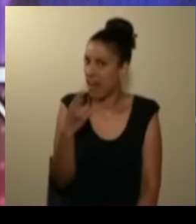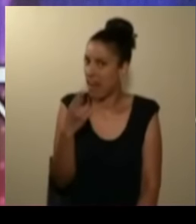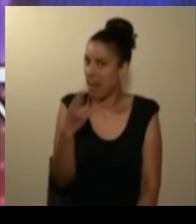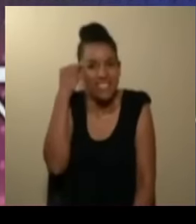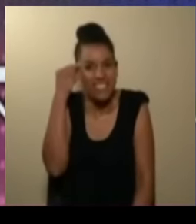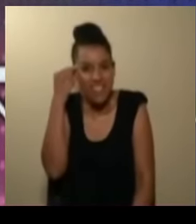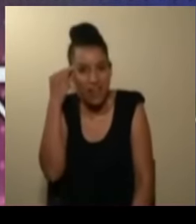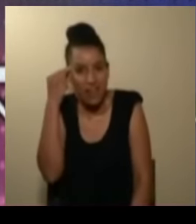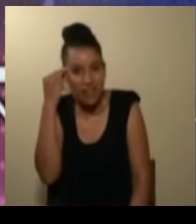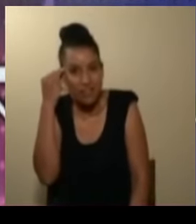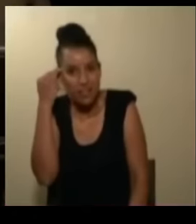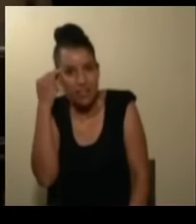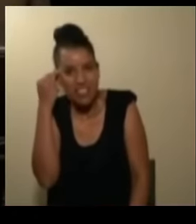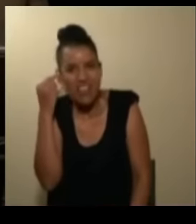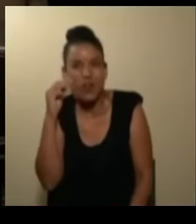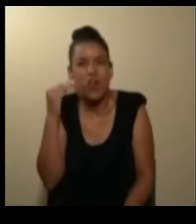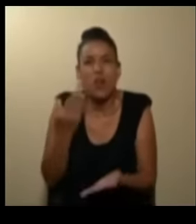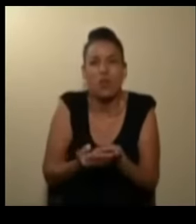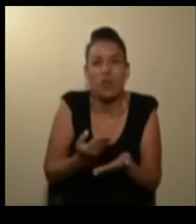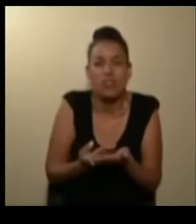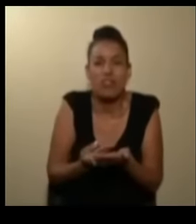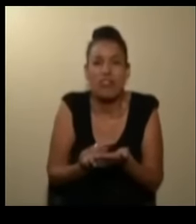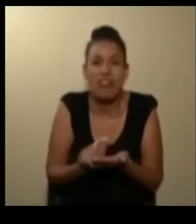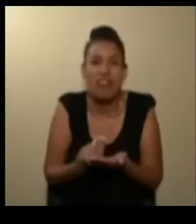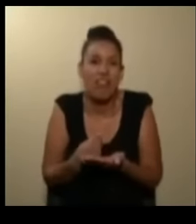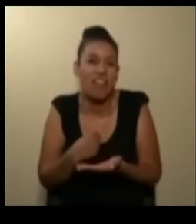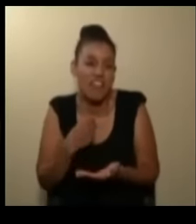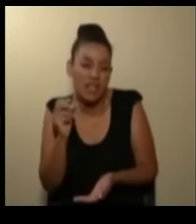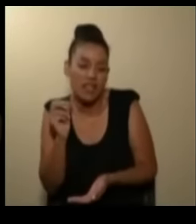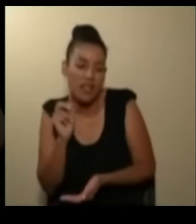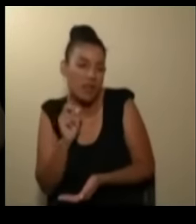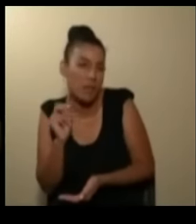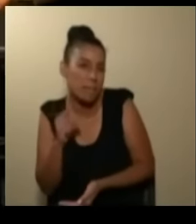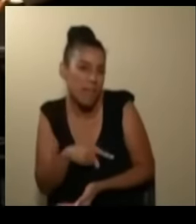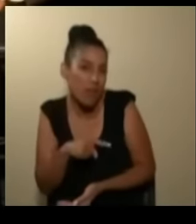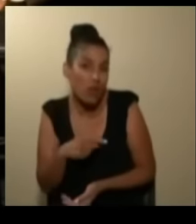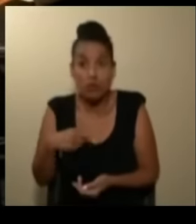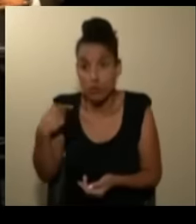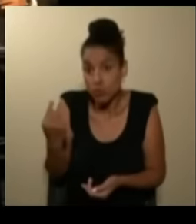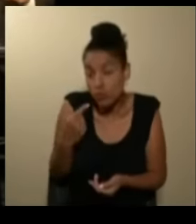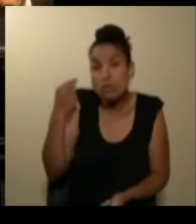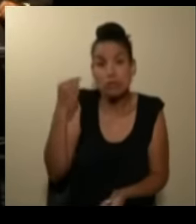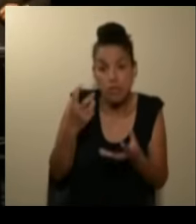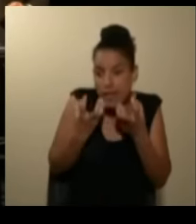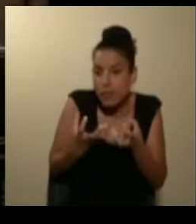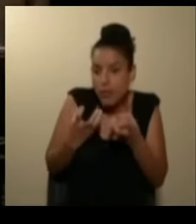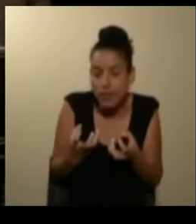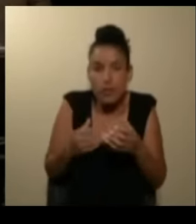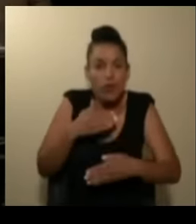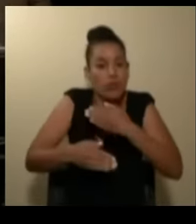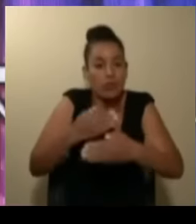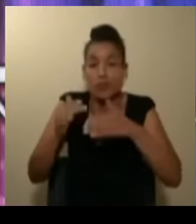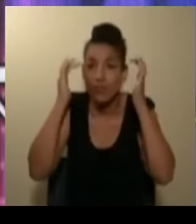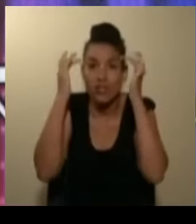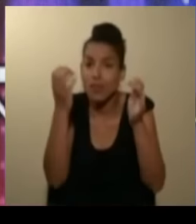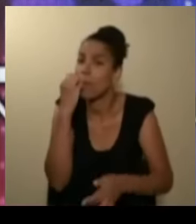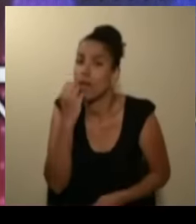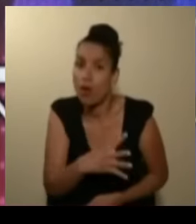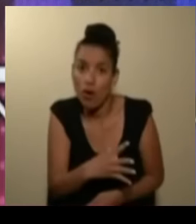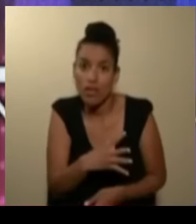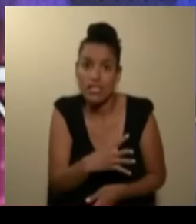se transforme en un argumento. Acá no hay mala fe, acá queremos todos que el proceso educativo mejore y que los chicos y chicas